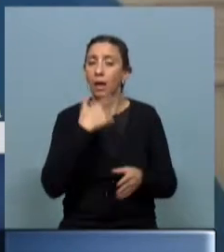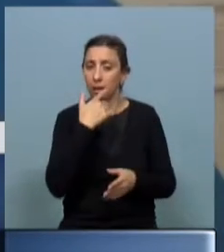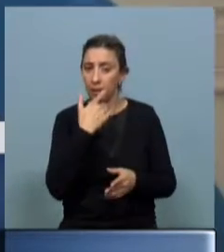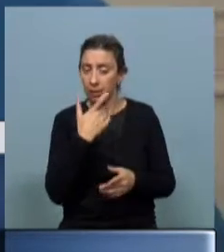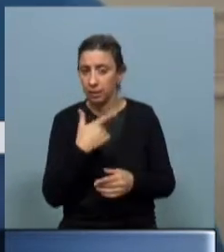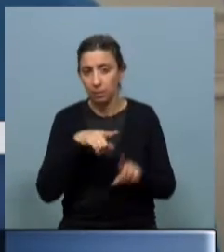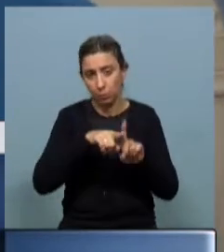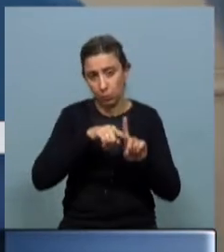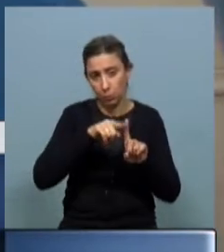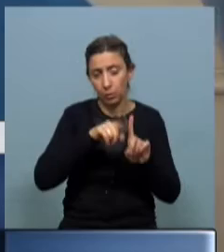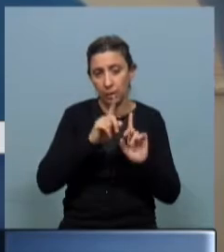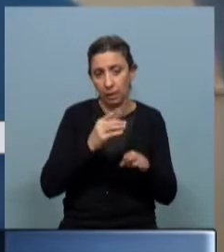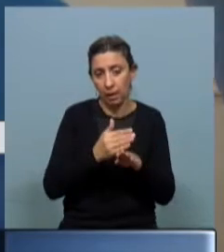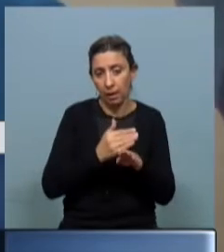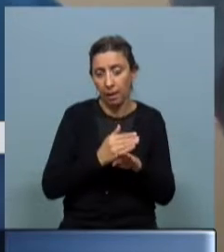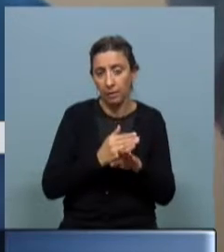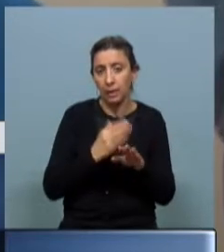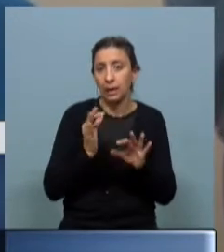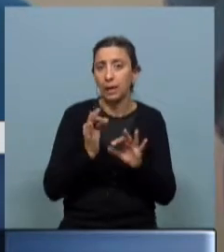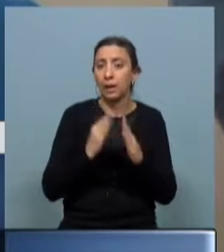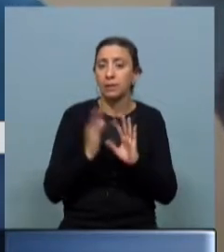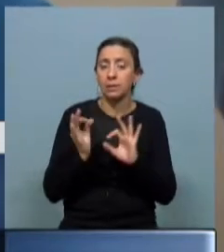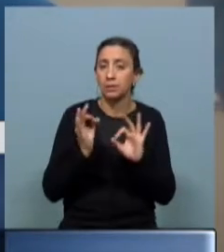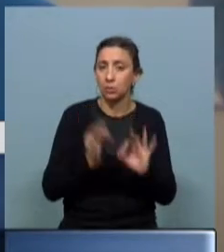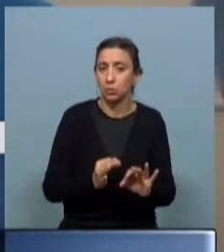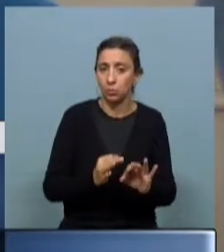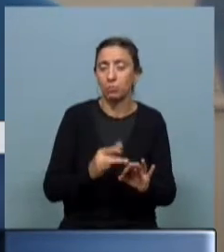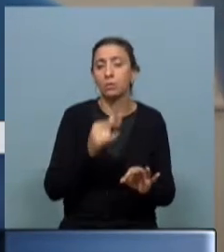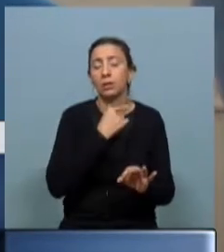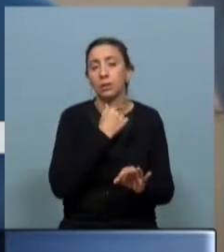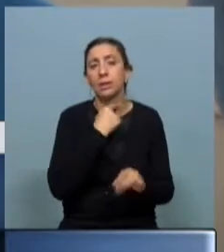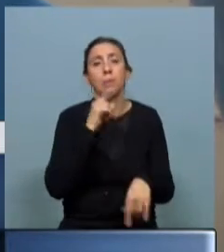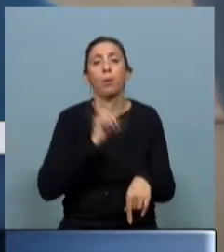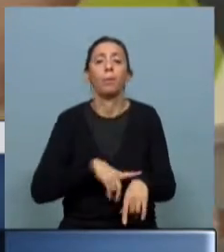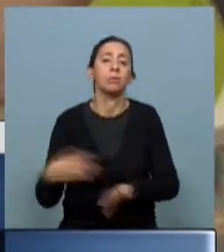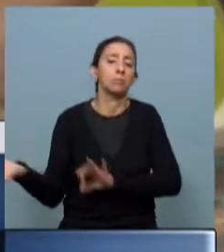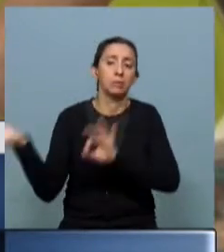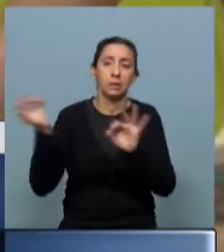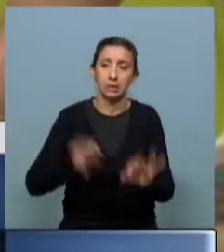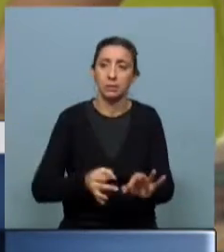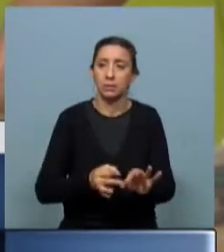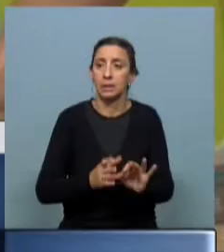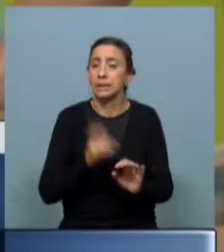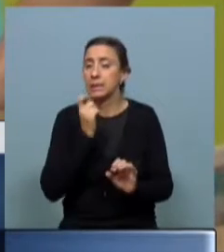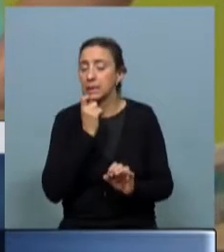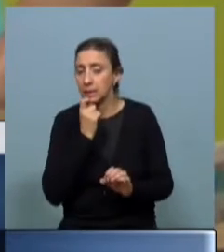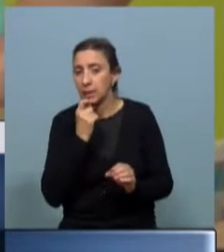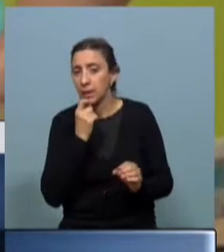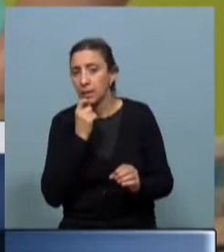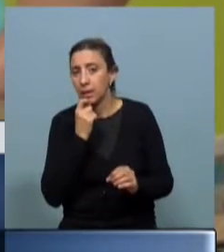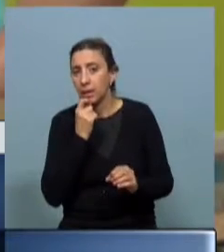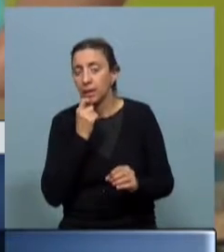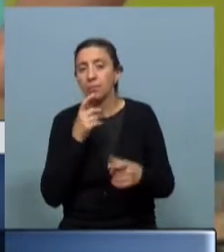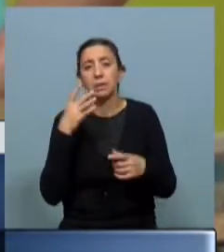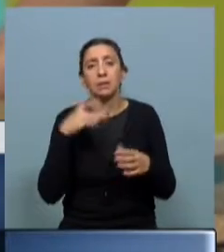de temperatura, antes de que llegue a la casa puede poner la temperatura que quiere quedar allá en la casa. Y bueno, y si se le gasta la batería